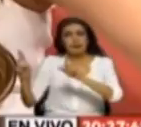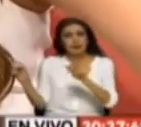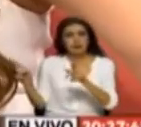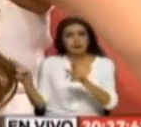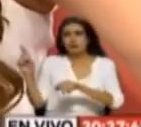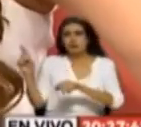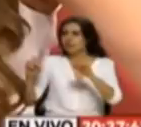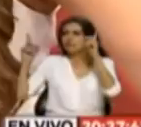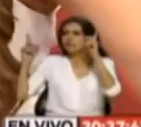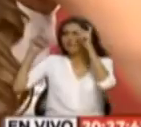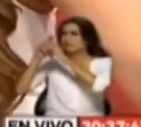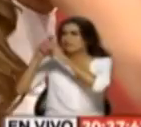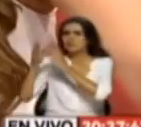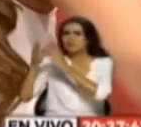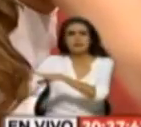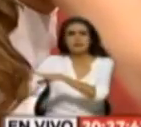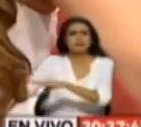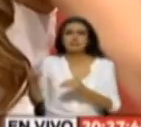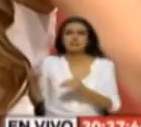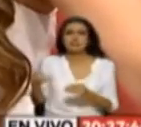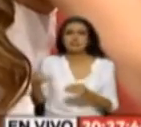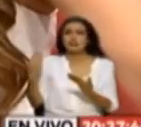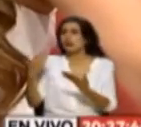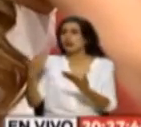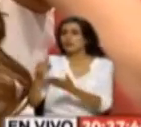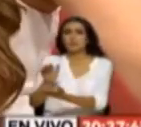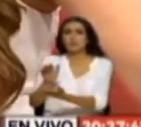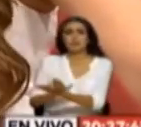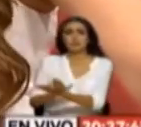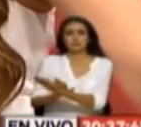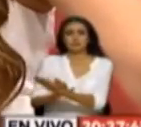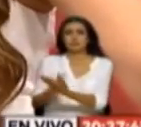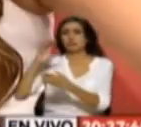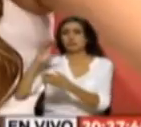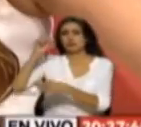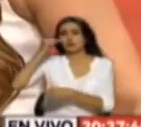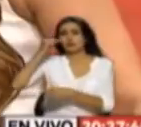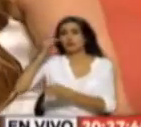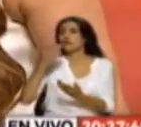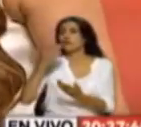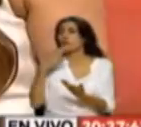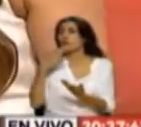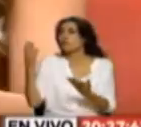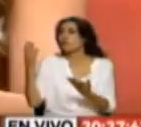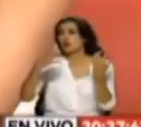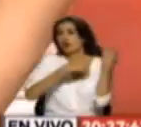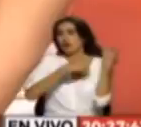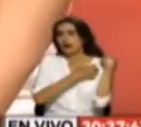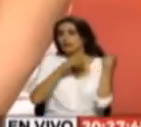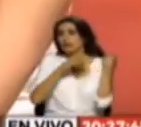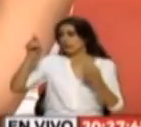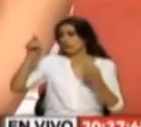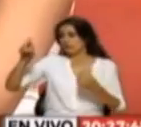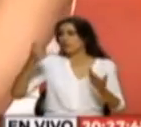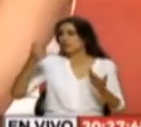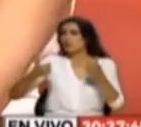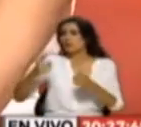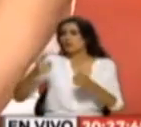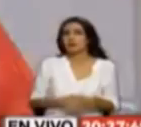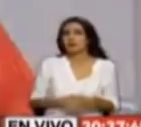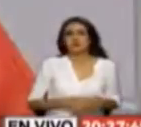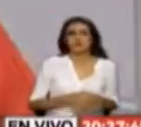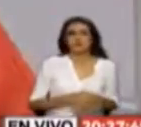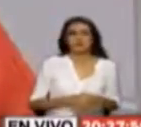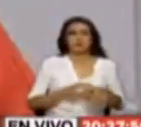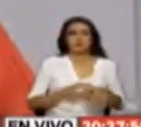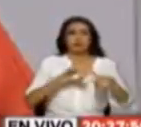embargo, es difícil acceder. Aunque sean proyectos que se generen desde el gobierno, se necesitan garantías, por ejemplo. ¿Cuáles son los beneficios?